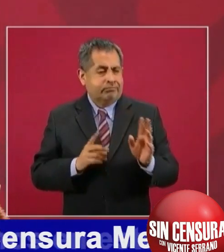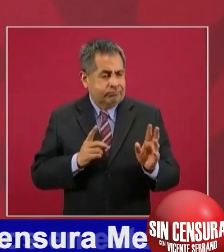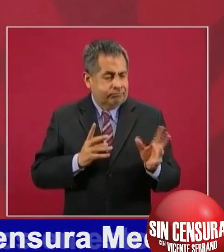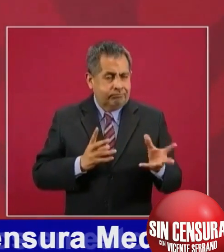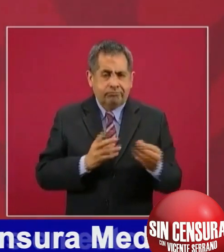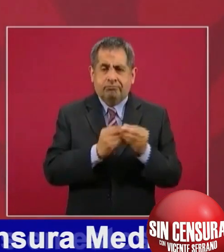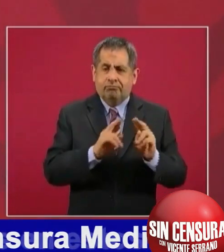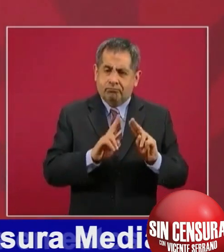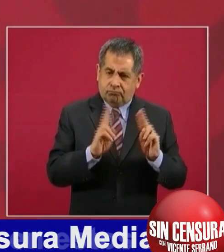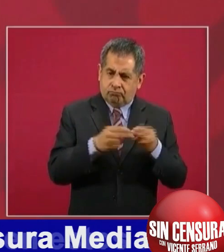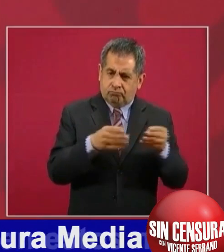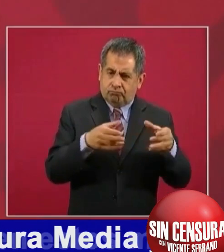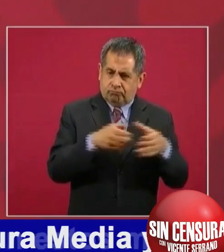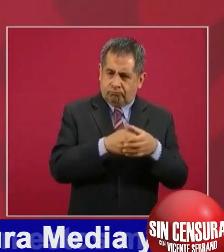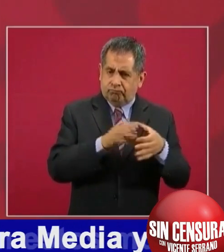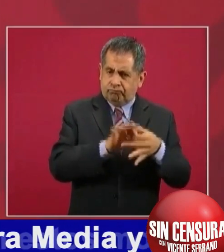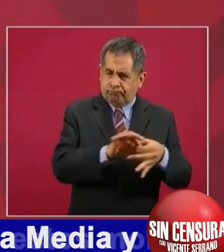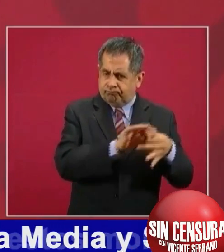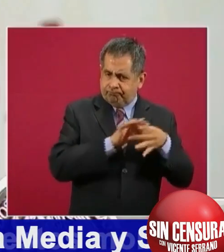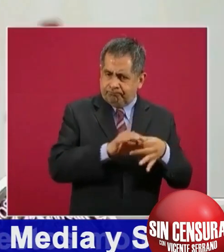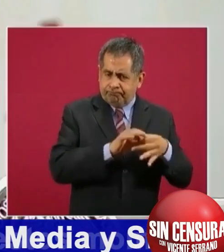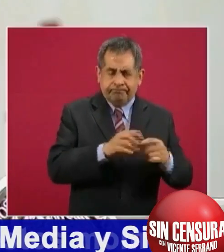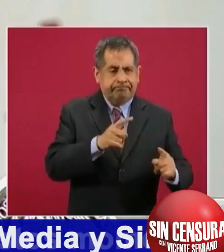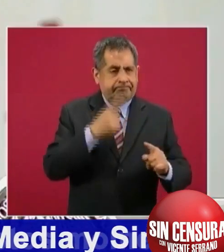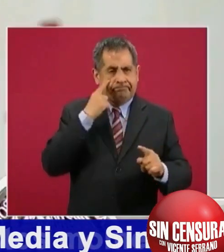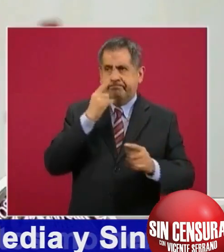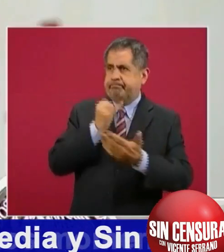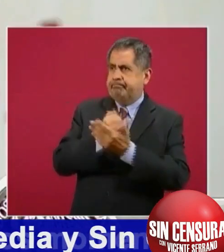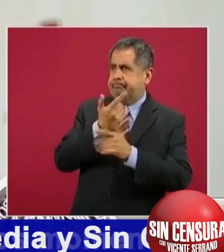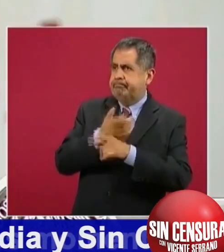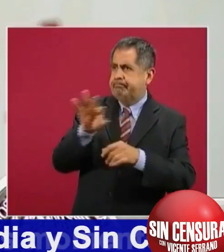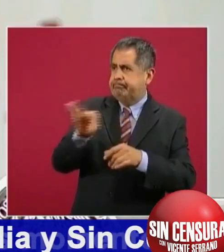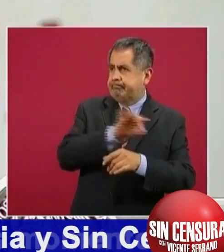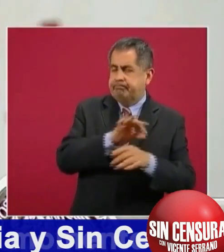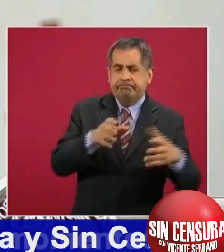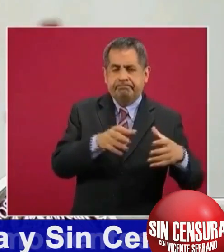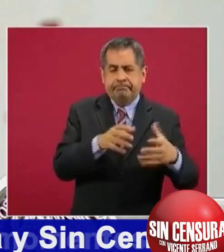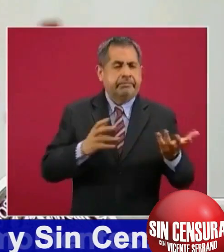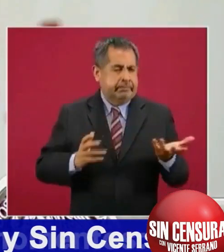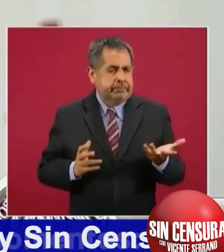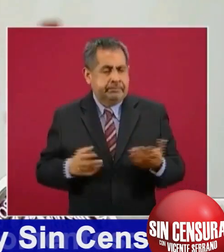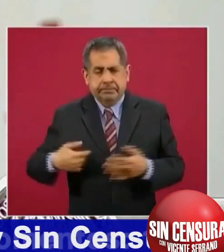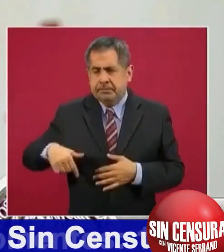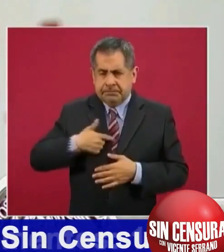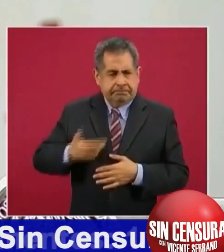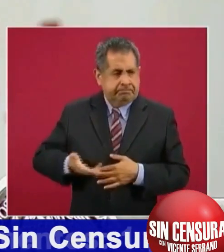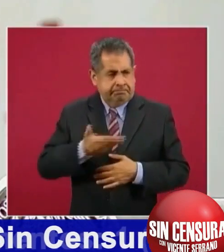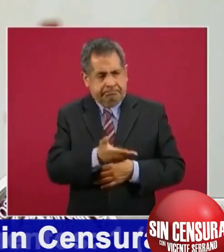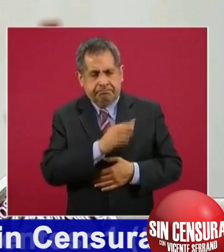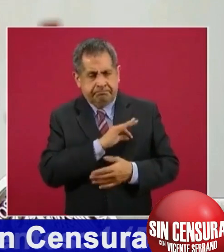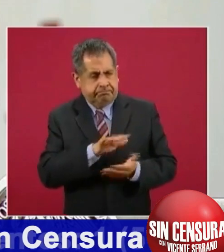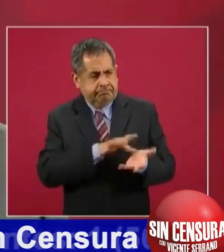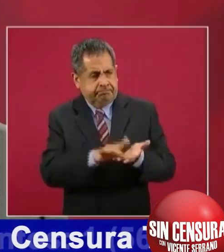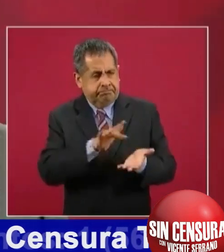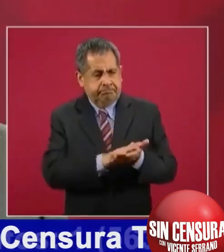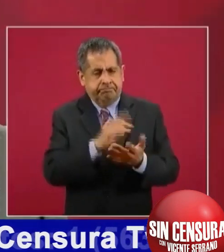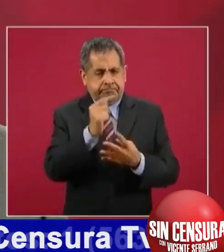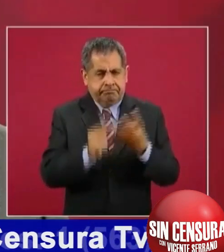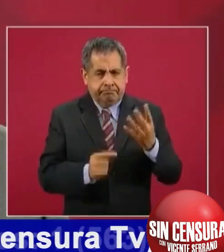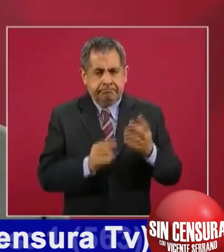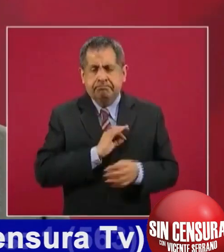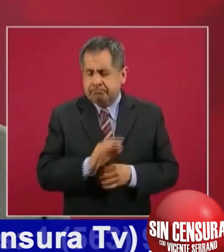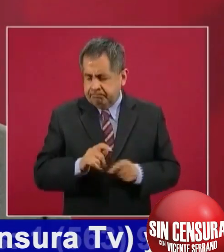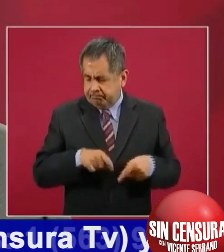la unidad, ¿no?, de manera democrática, y que cuenten con nosotros. Vamos a apoyar en todo lo